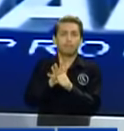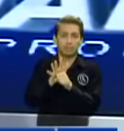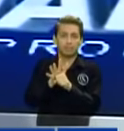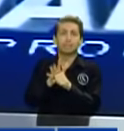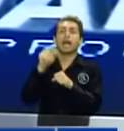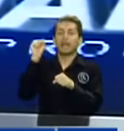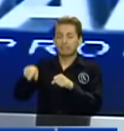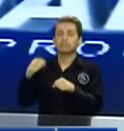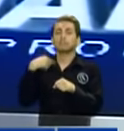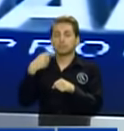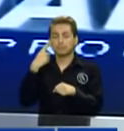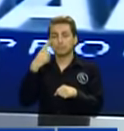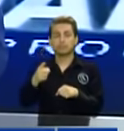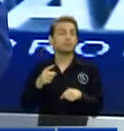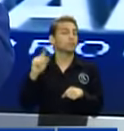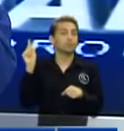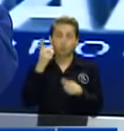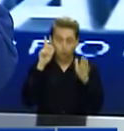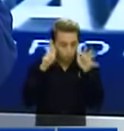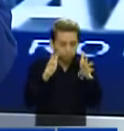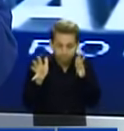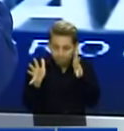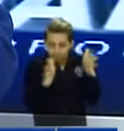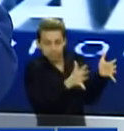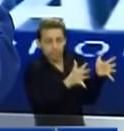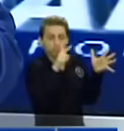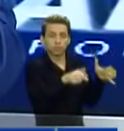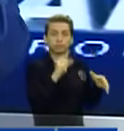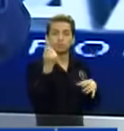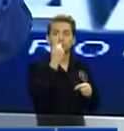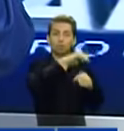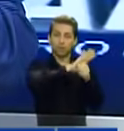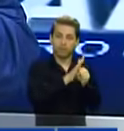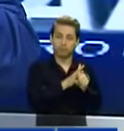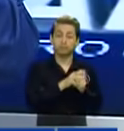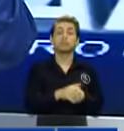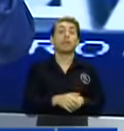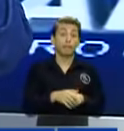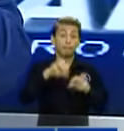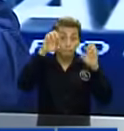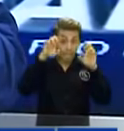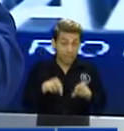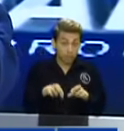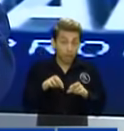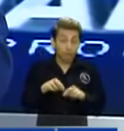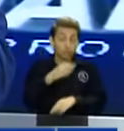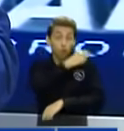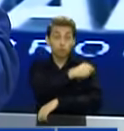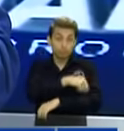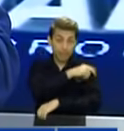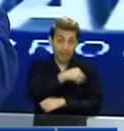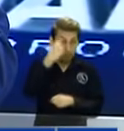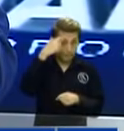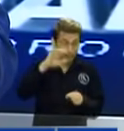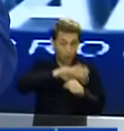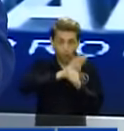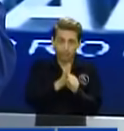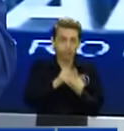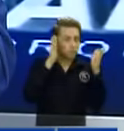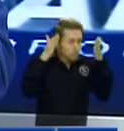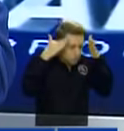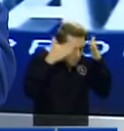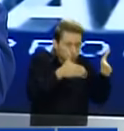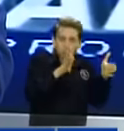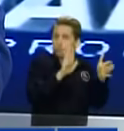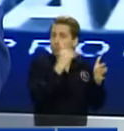volviendo de una manera aislada. El personal de ese hospital trabaja con todas las normas de bioseguridad, porque